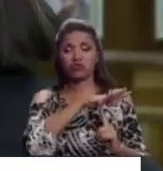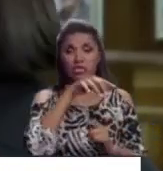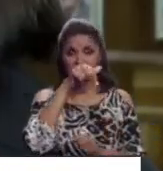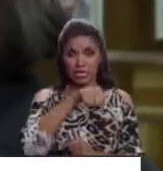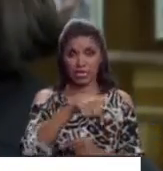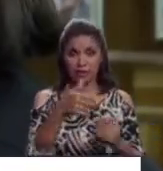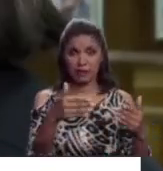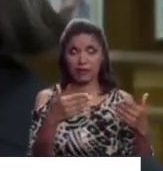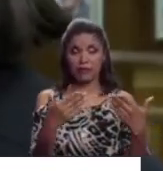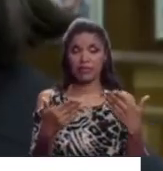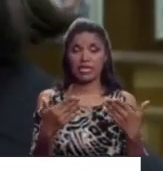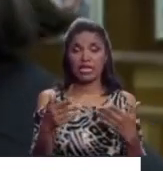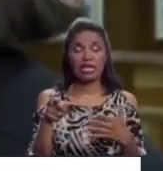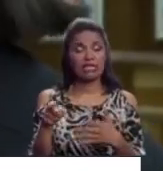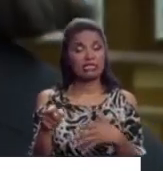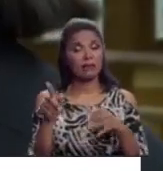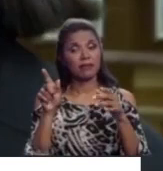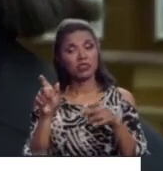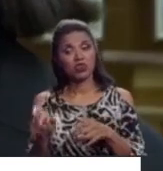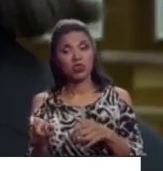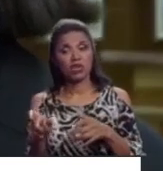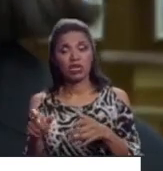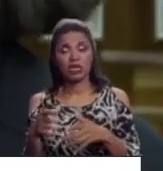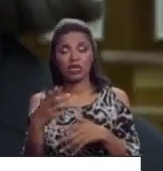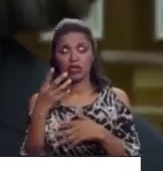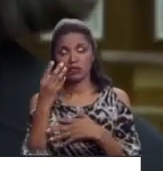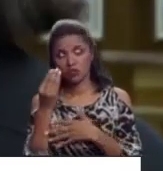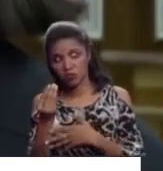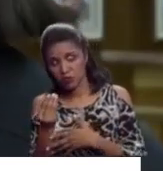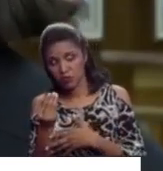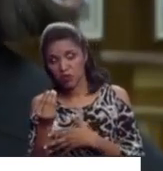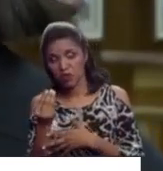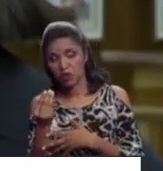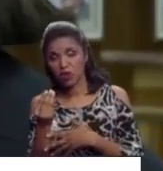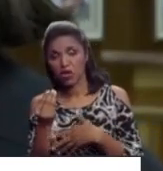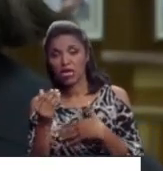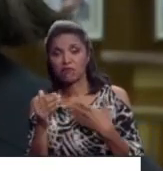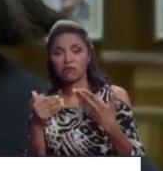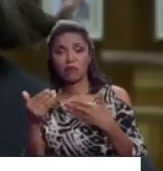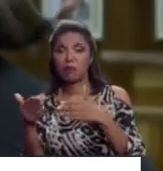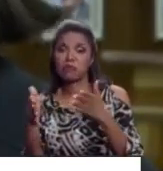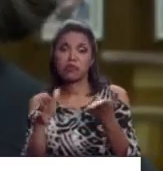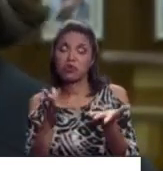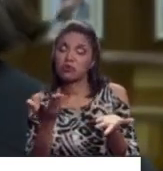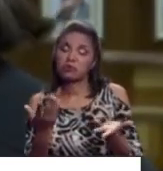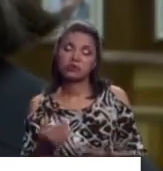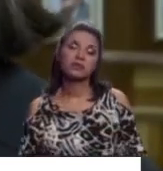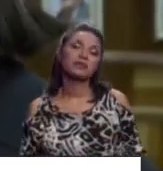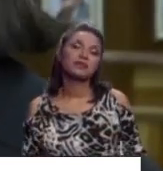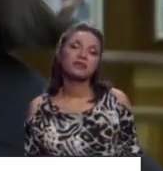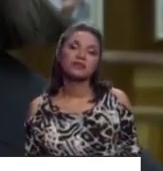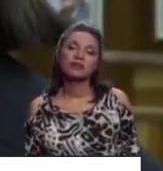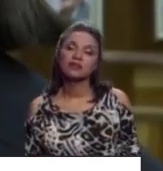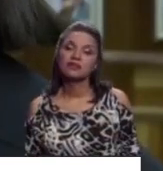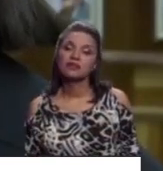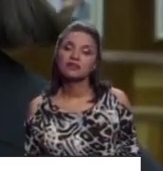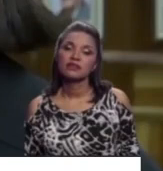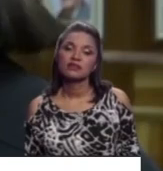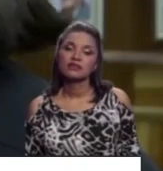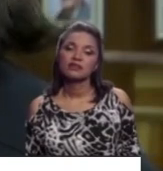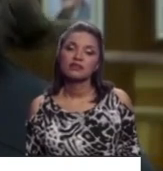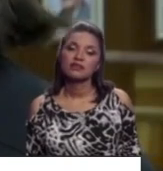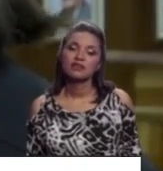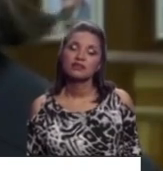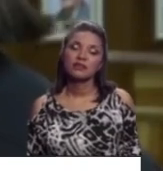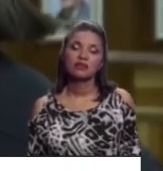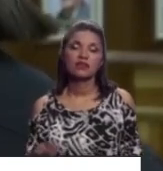ser que esta persona falleció mientras dormía. Y es lamentable. Había salido de la selva ya. Es correcto, había salido. Nosotros por